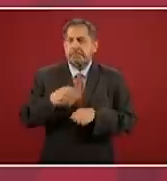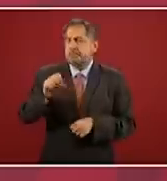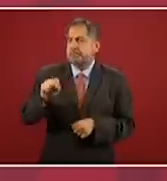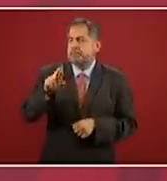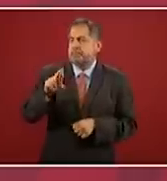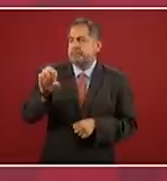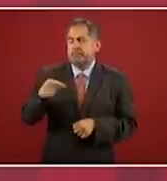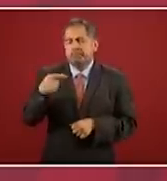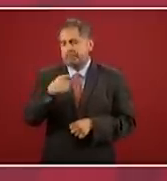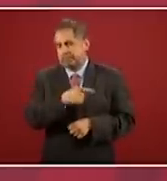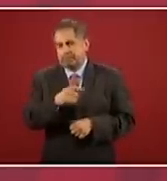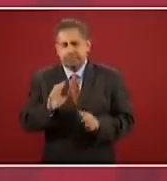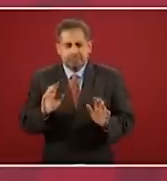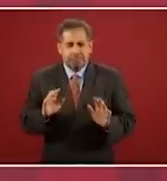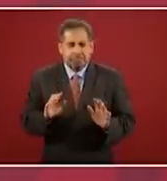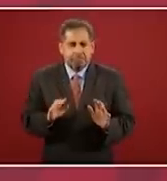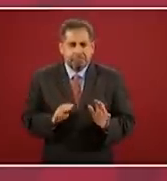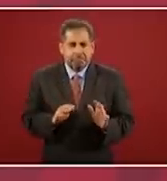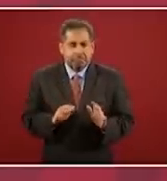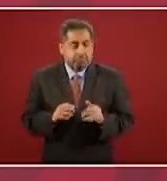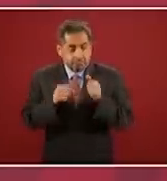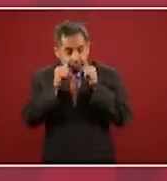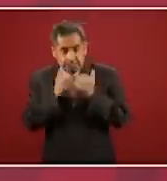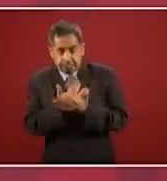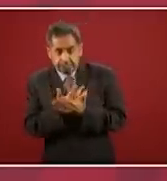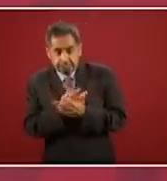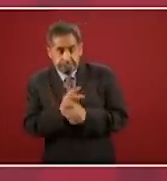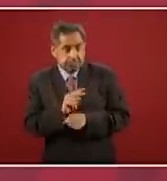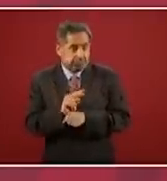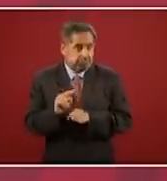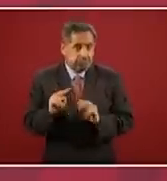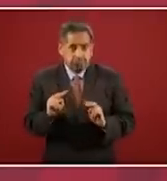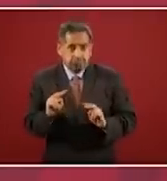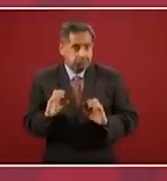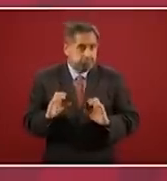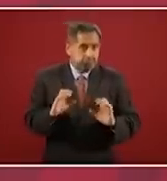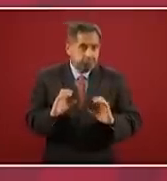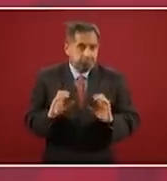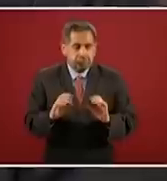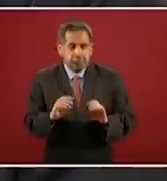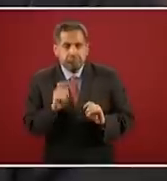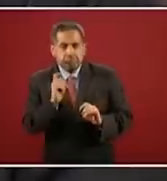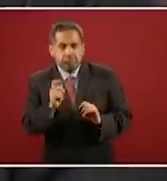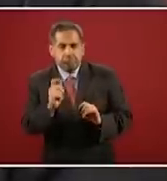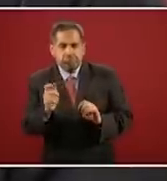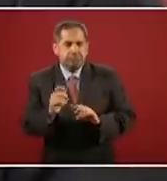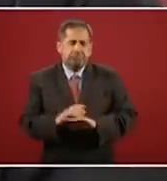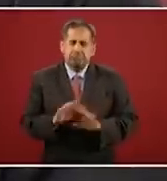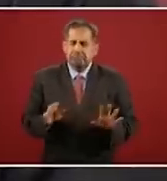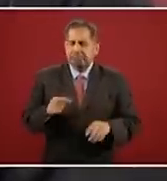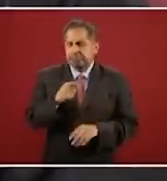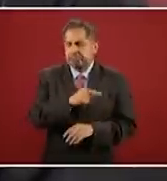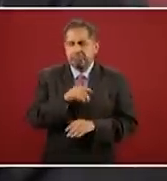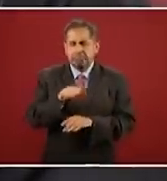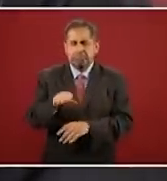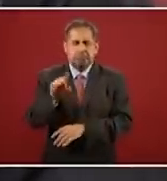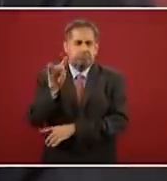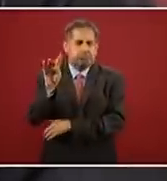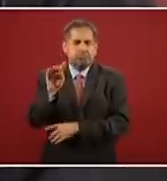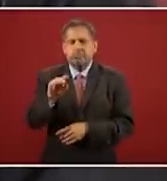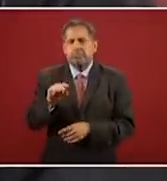Exteriores está atenta, dándole un seguimiento a este asunto.